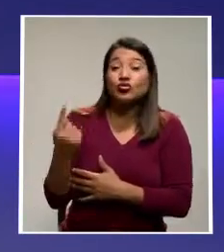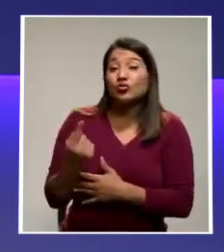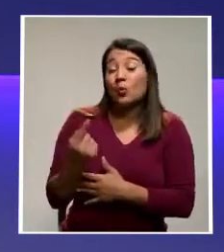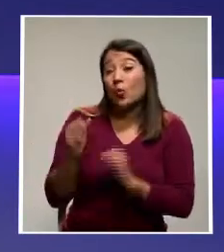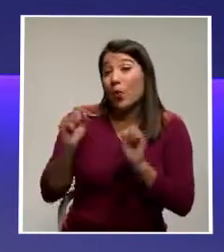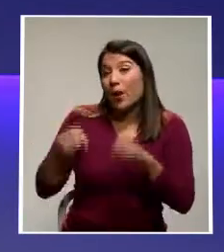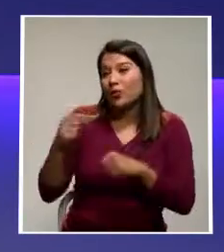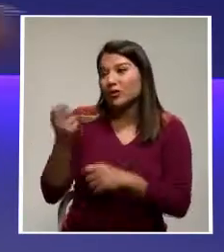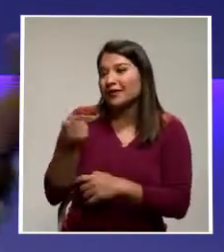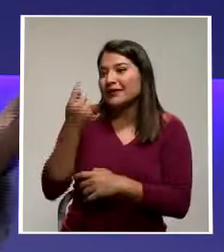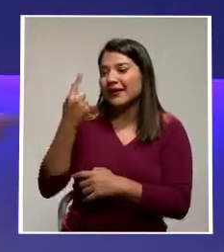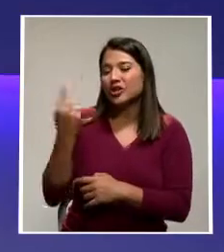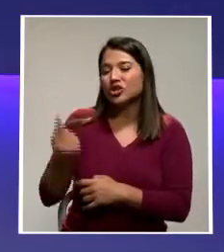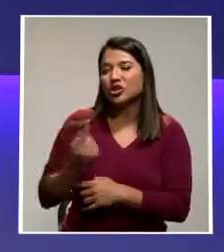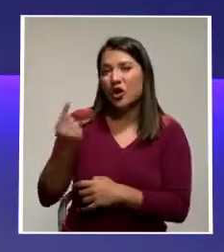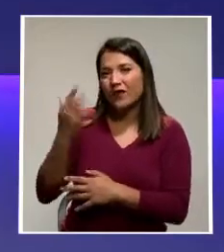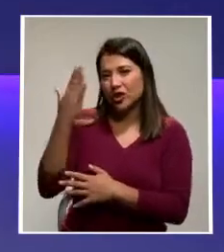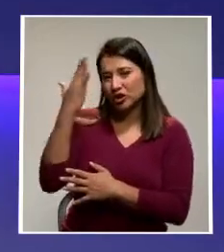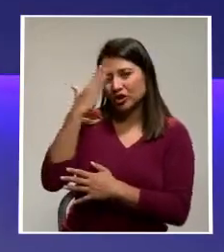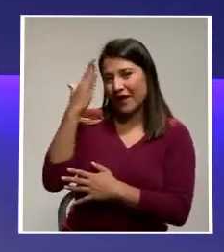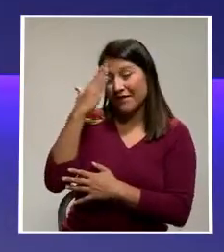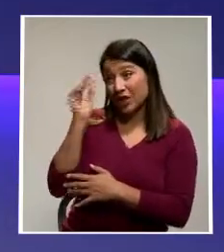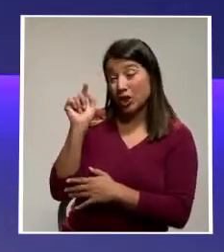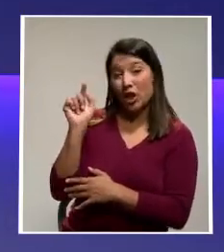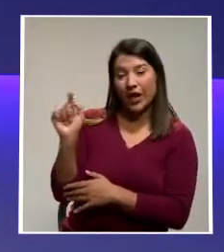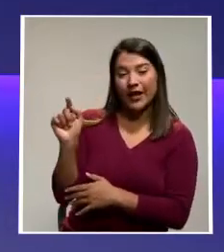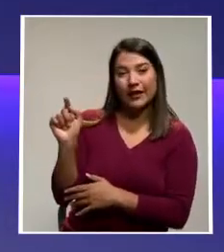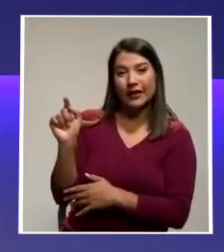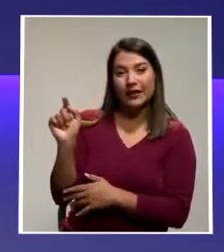que él fue un